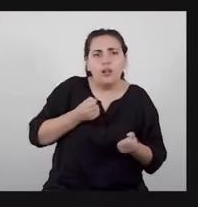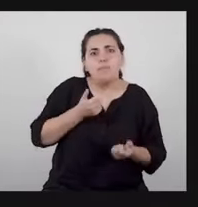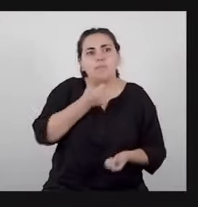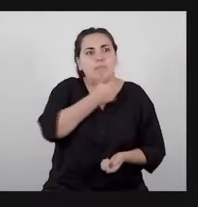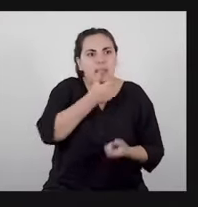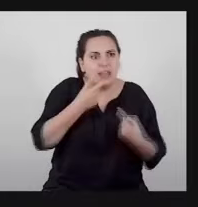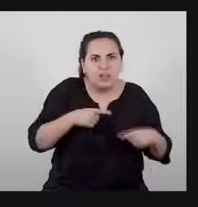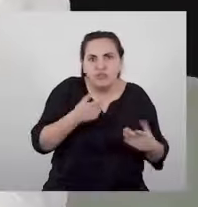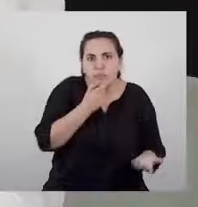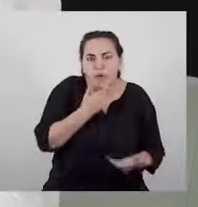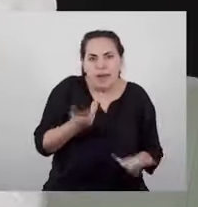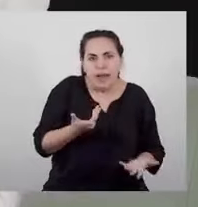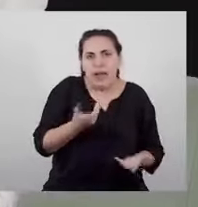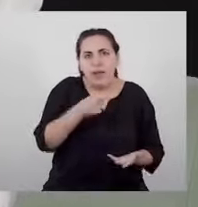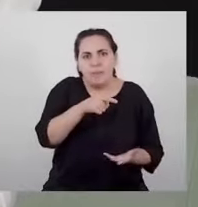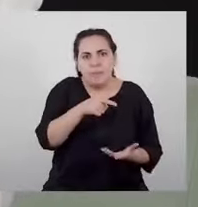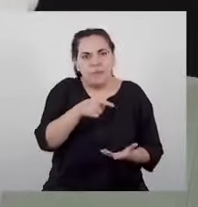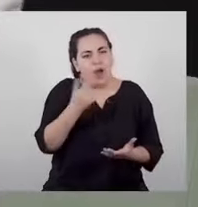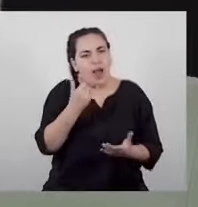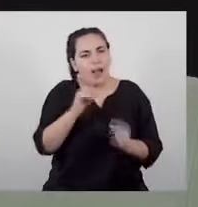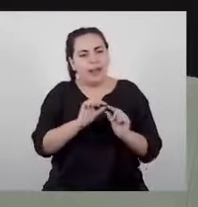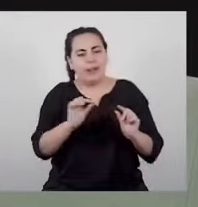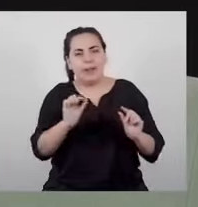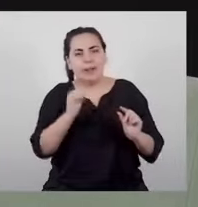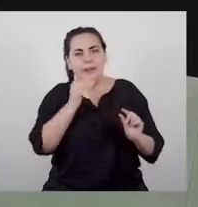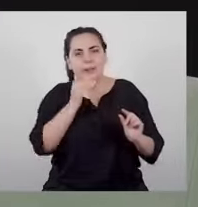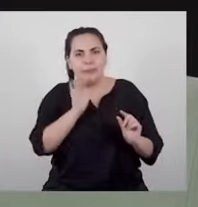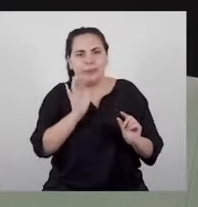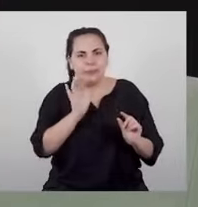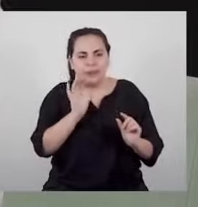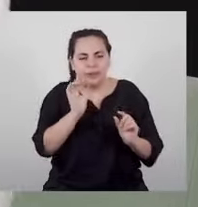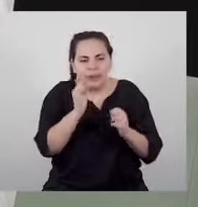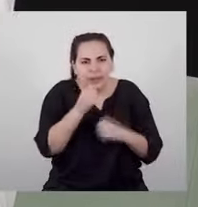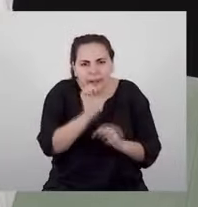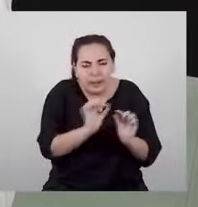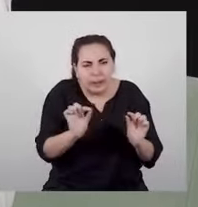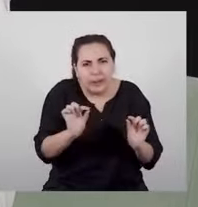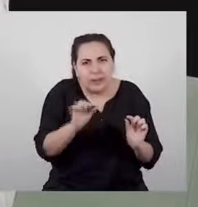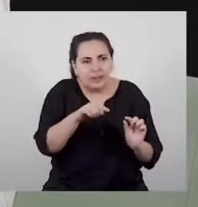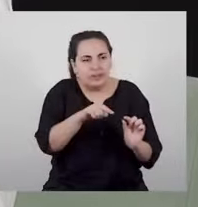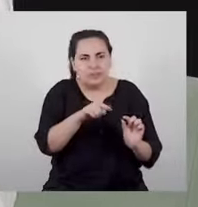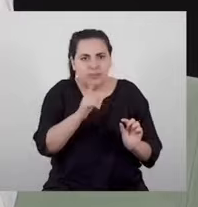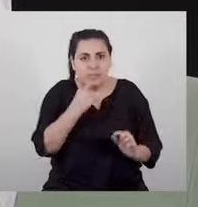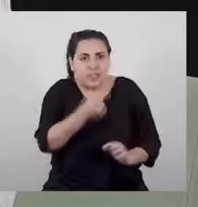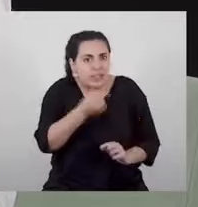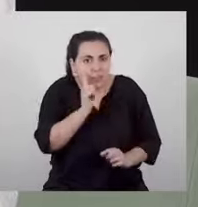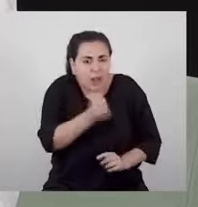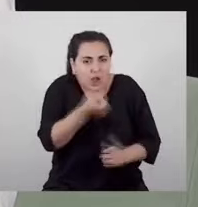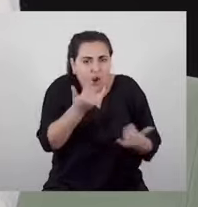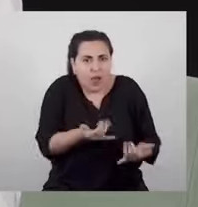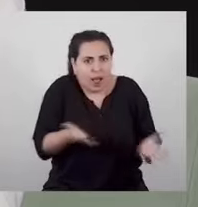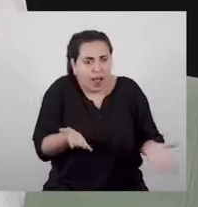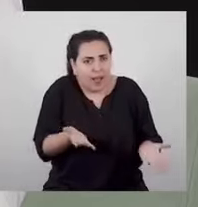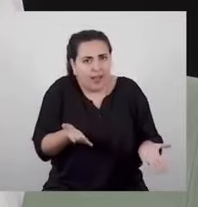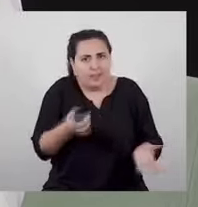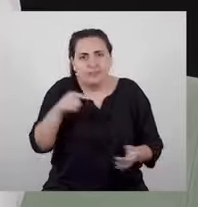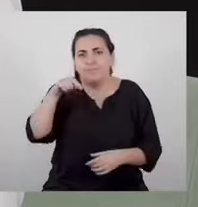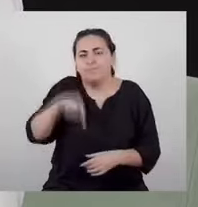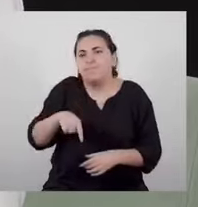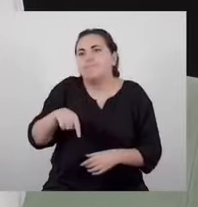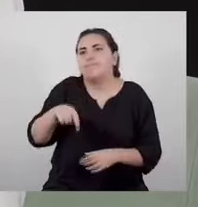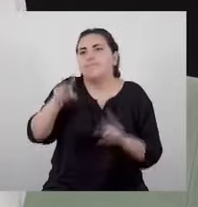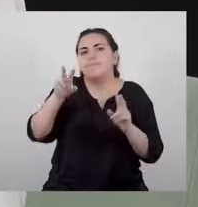que clara chiquitito así porque además está muy chiquitito no debería hacerlo. sea acá no hay ignorancia